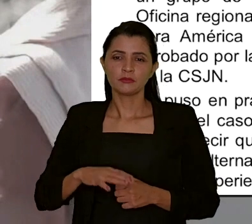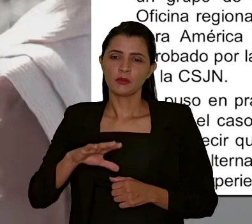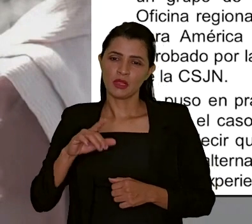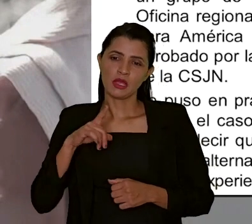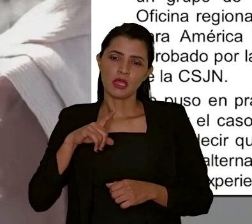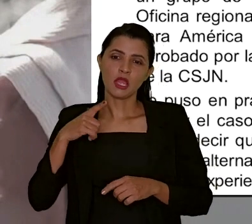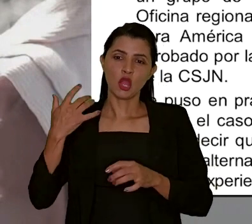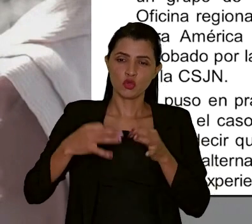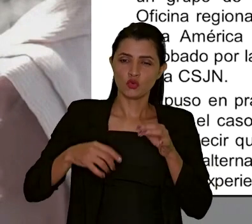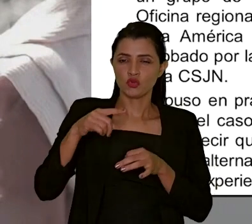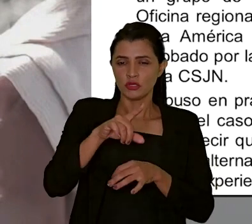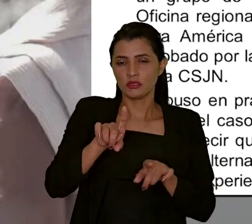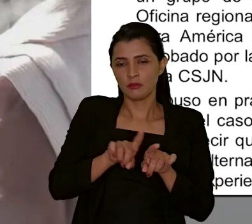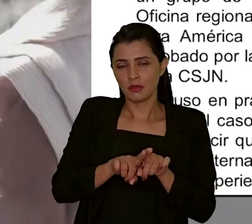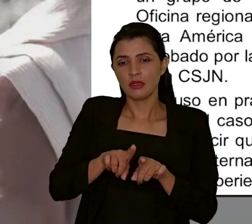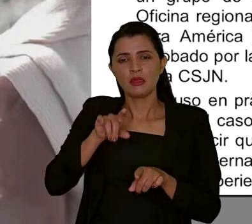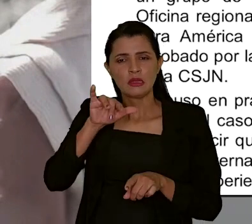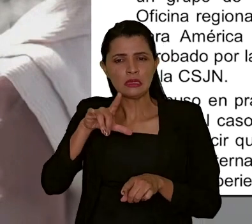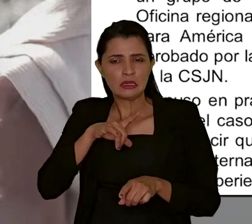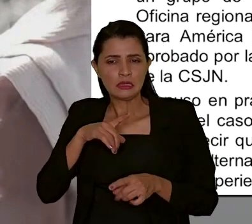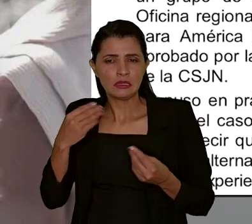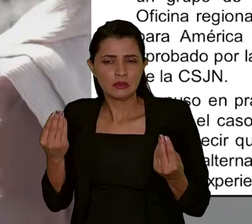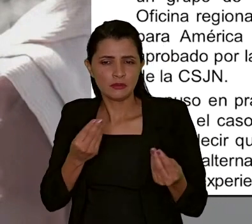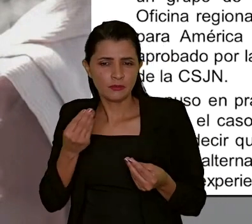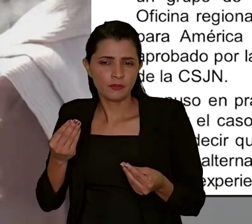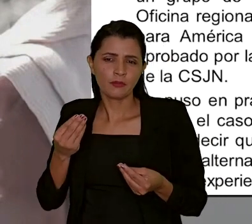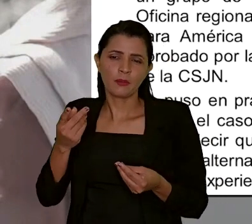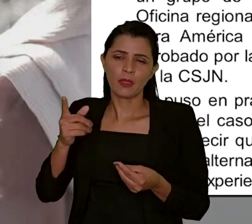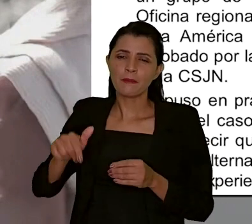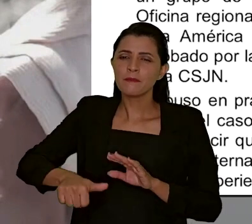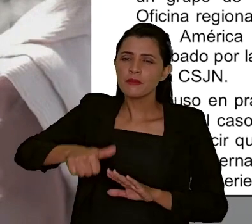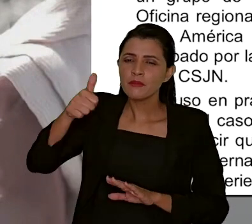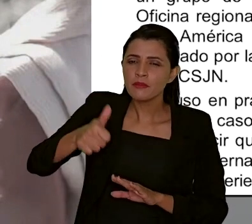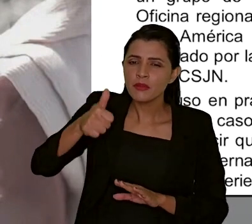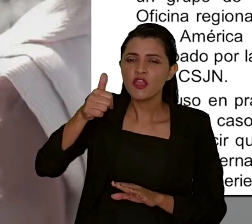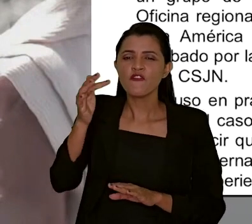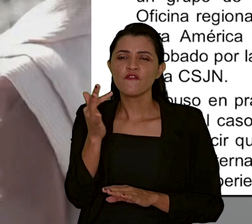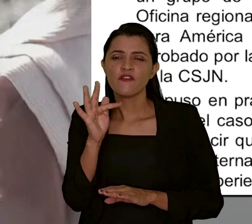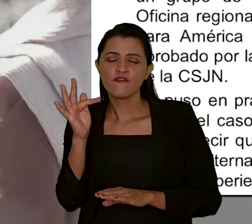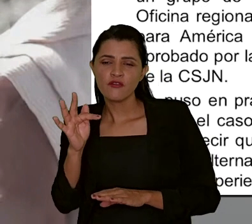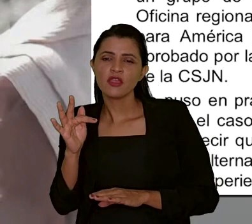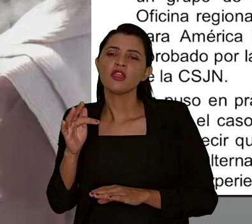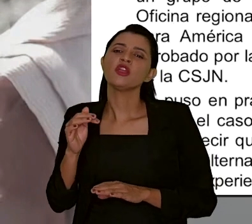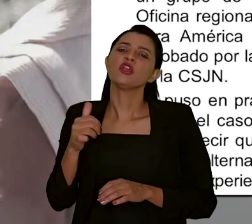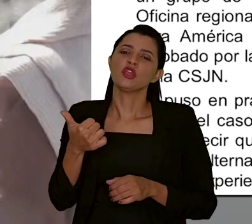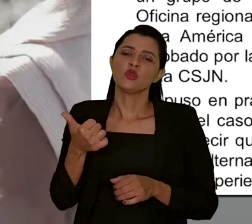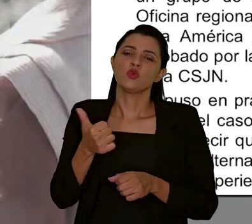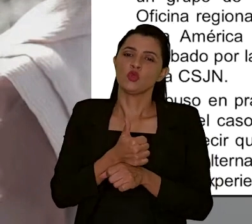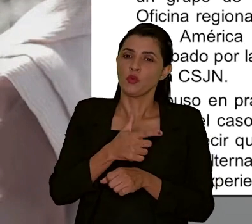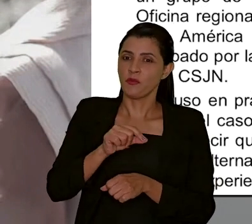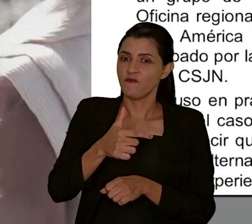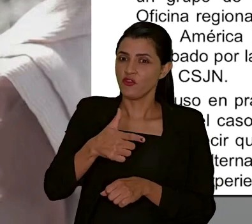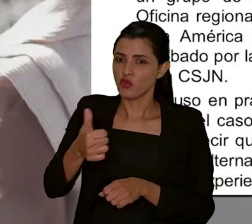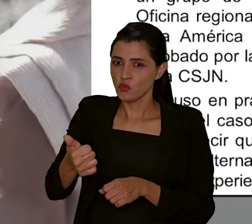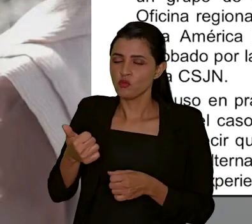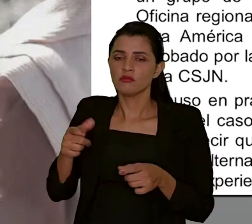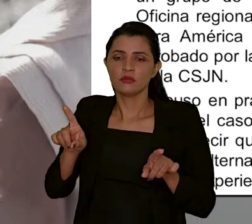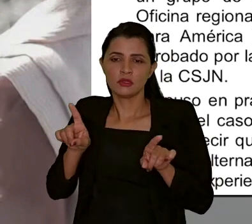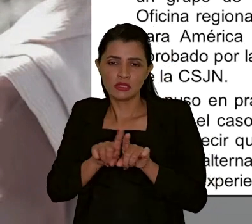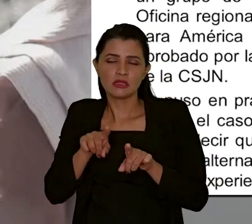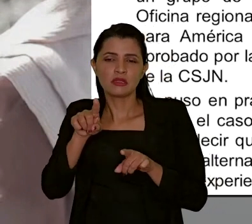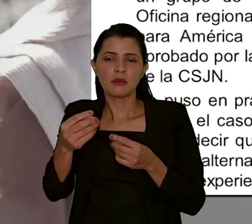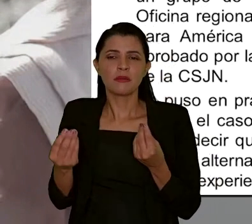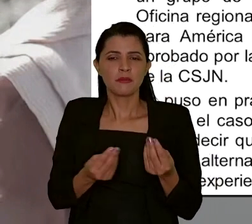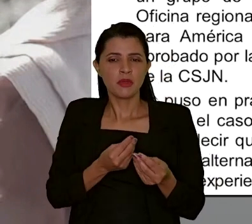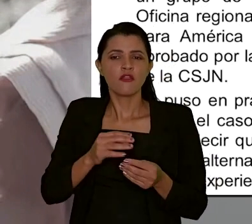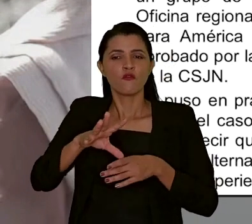Suprema de Justicia de la Nación. Y se puso en práctica a partir del 1 de febrero de 2021. Y justamente el caso